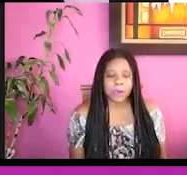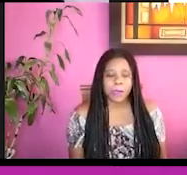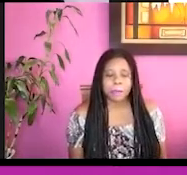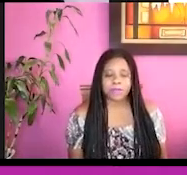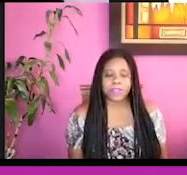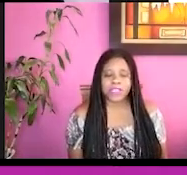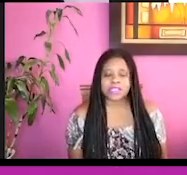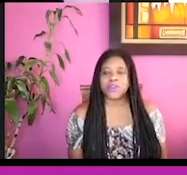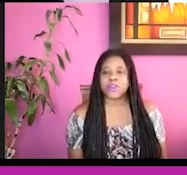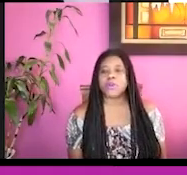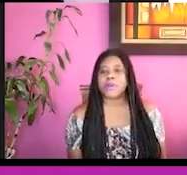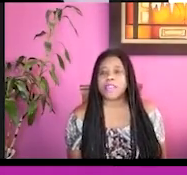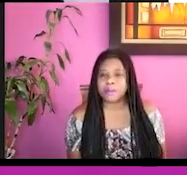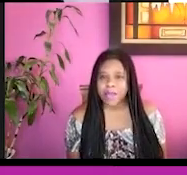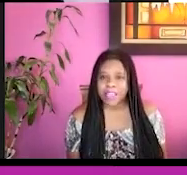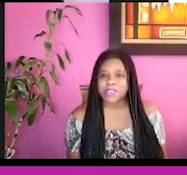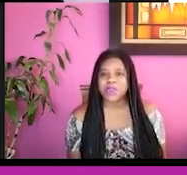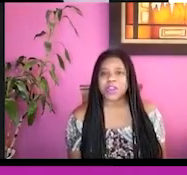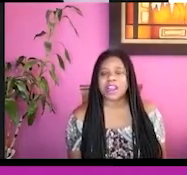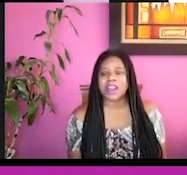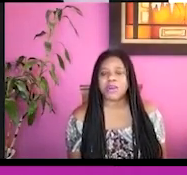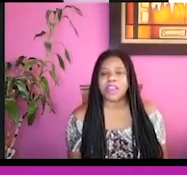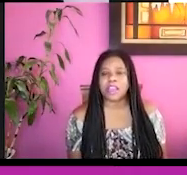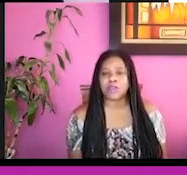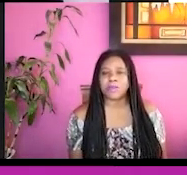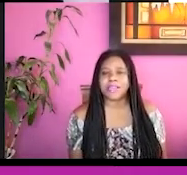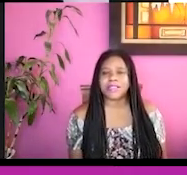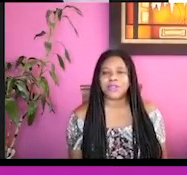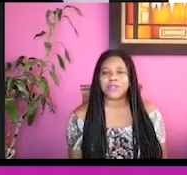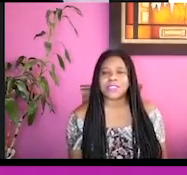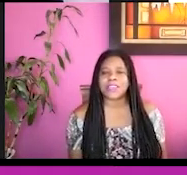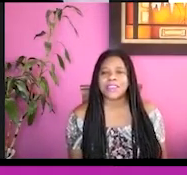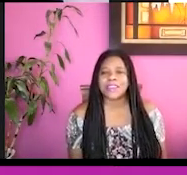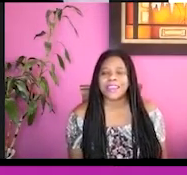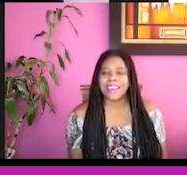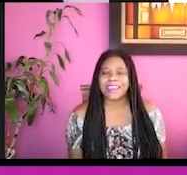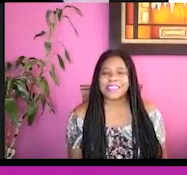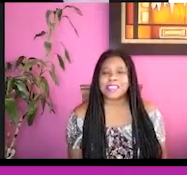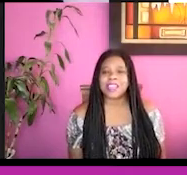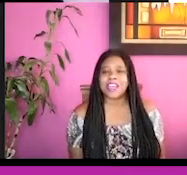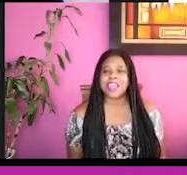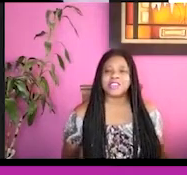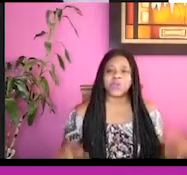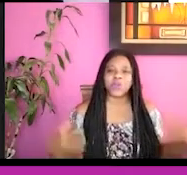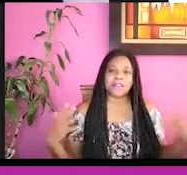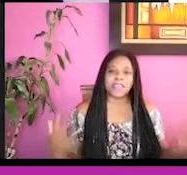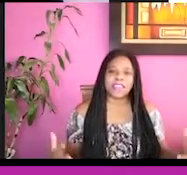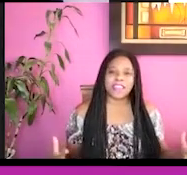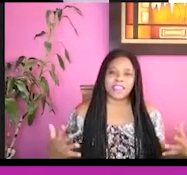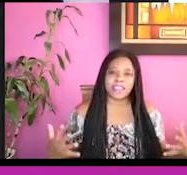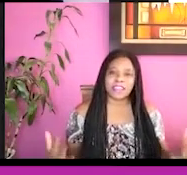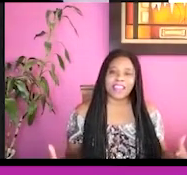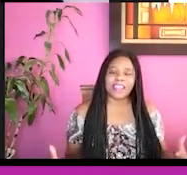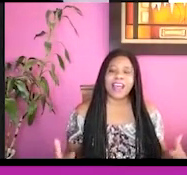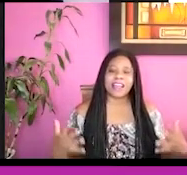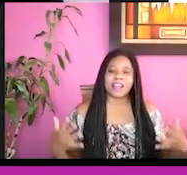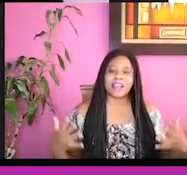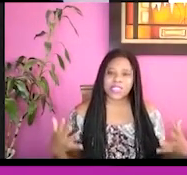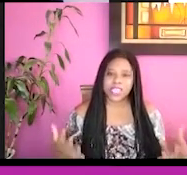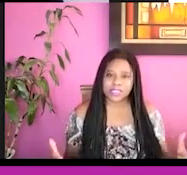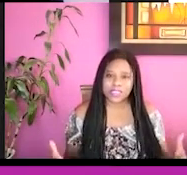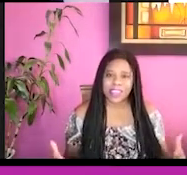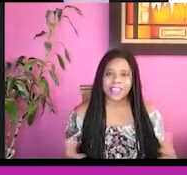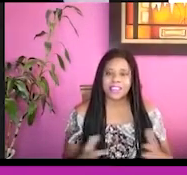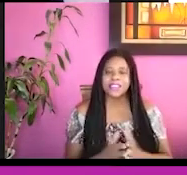el 2018, maestro que deja huella en el 2014. Es decir, es una vida dedicada a